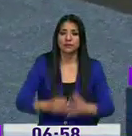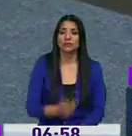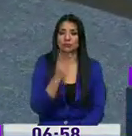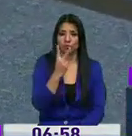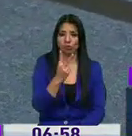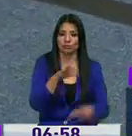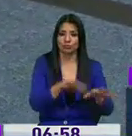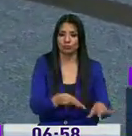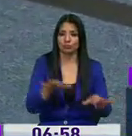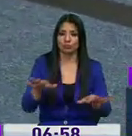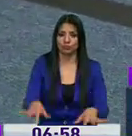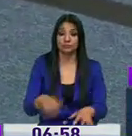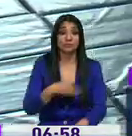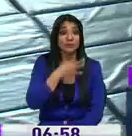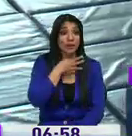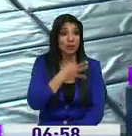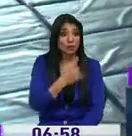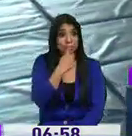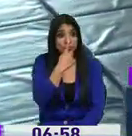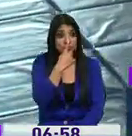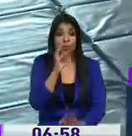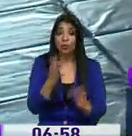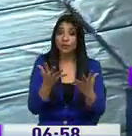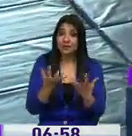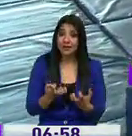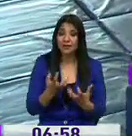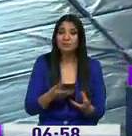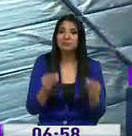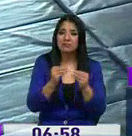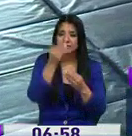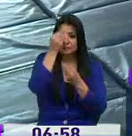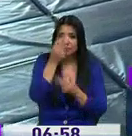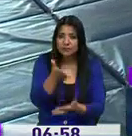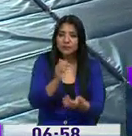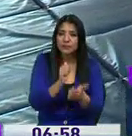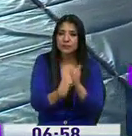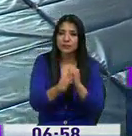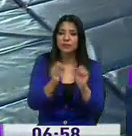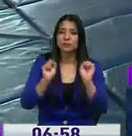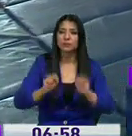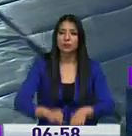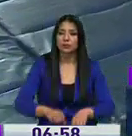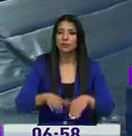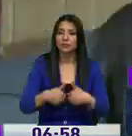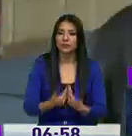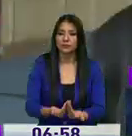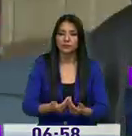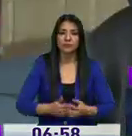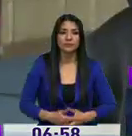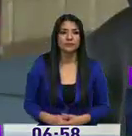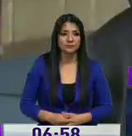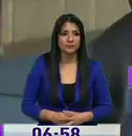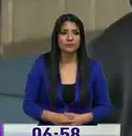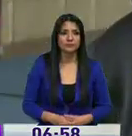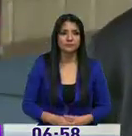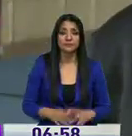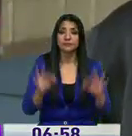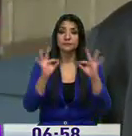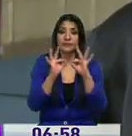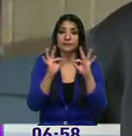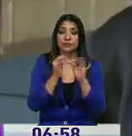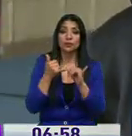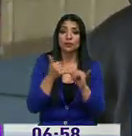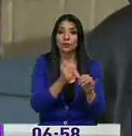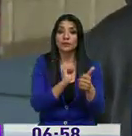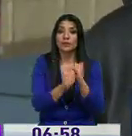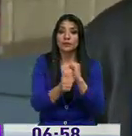si está interesado o quisiera conocer más de este deporte puede hacerlo a través de pueden comunicar al facebook a club deportivo